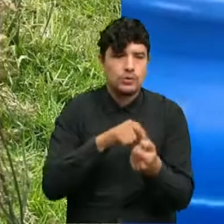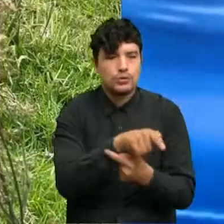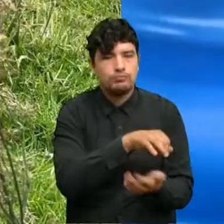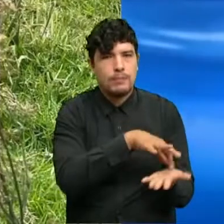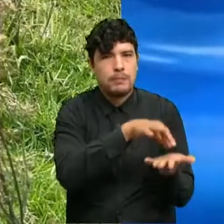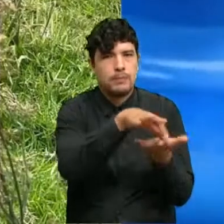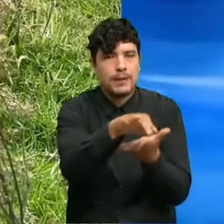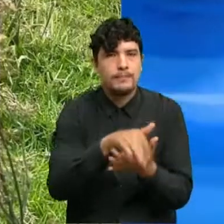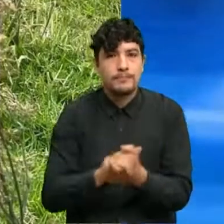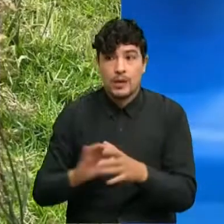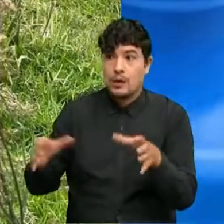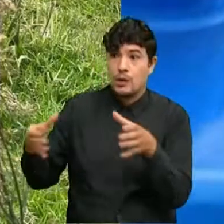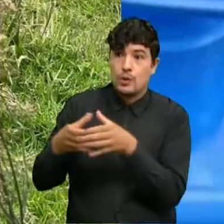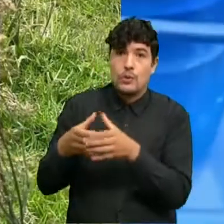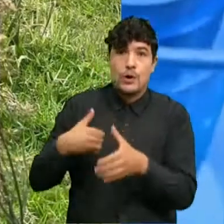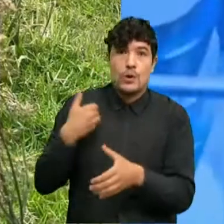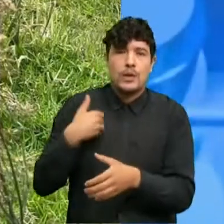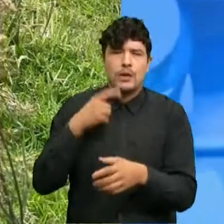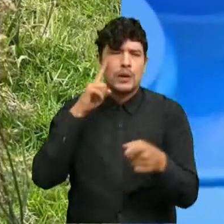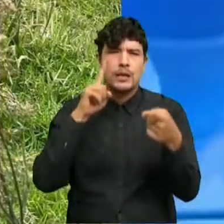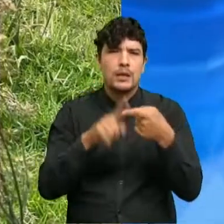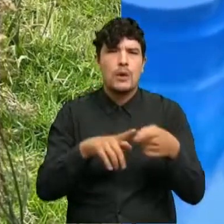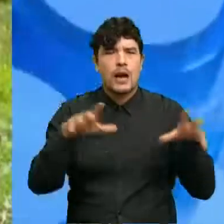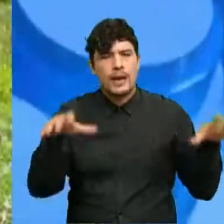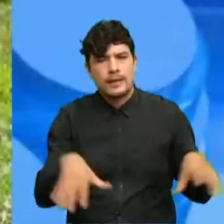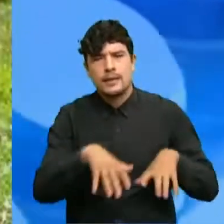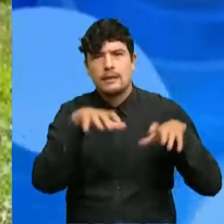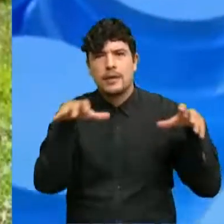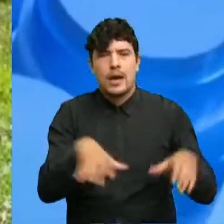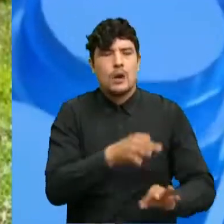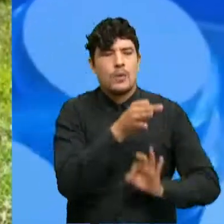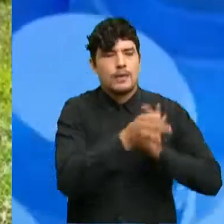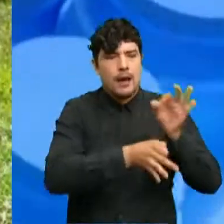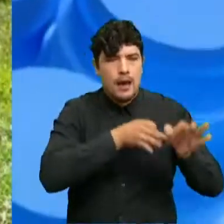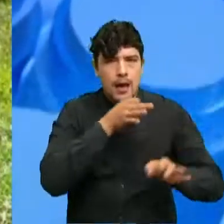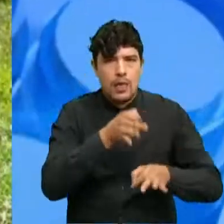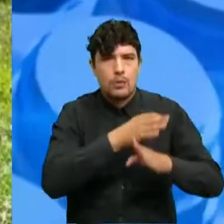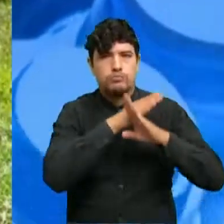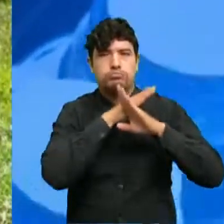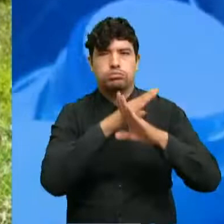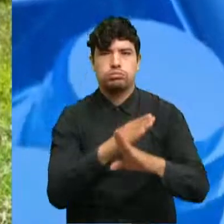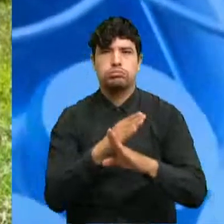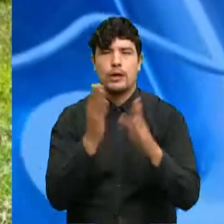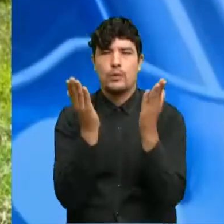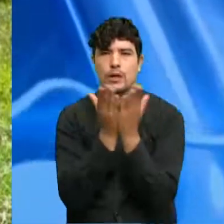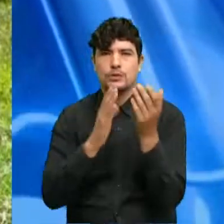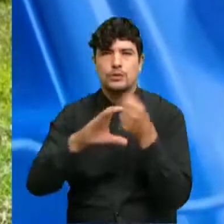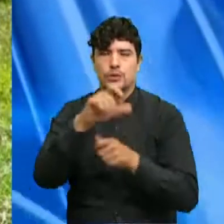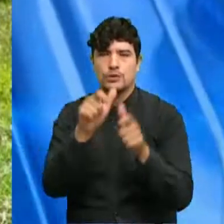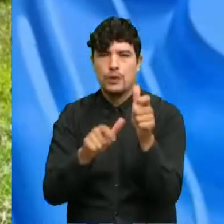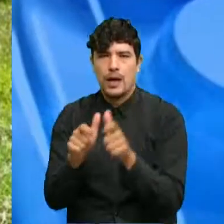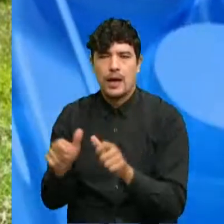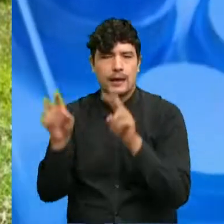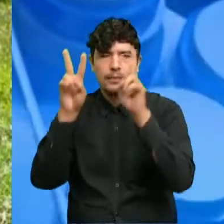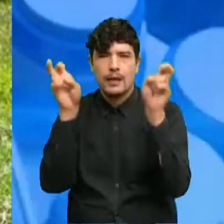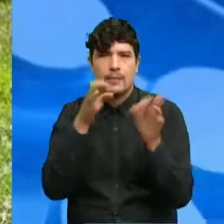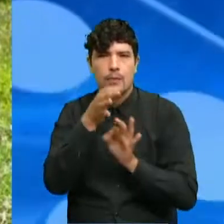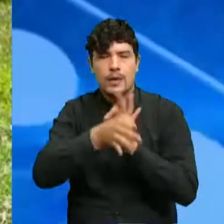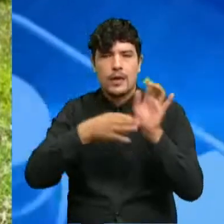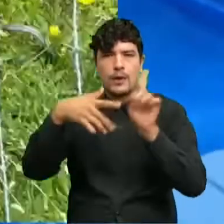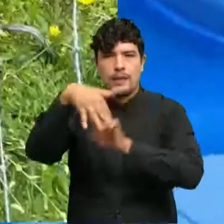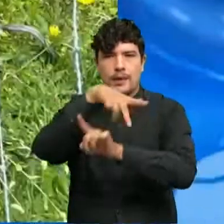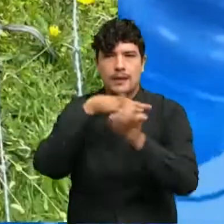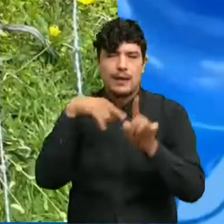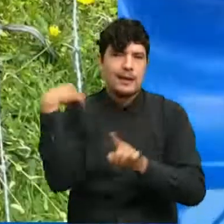se tiene previsto desarrollar actividades de tipo preventivo de educación sea ciudadana en materia ambiental por todo el